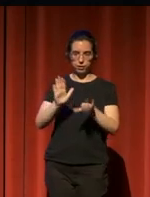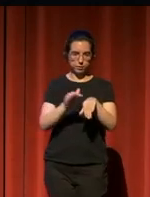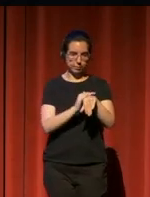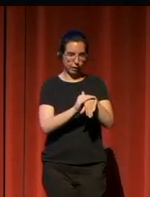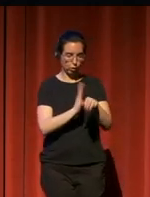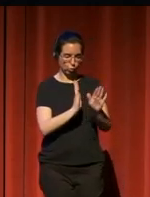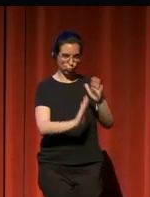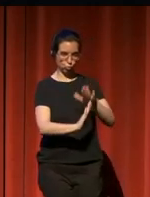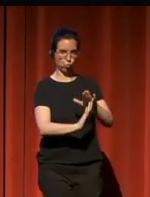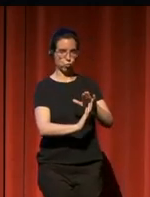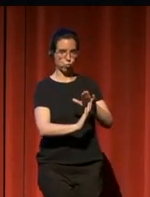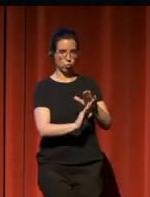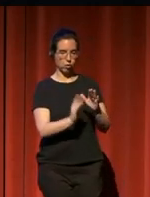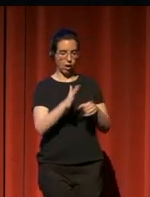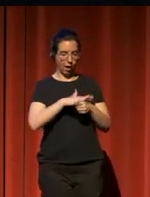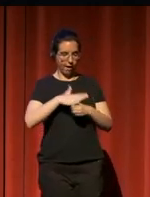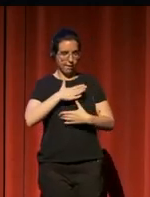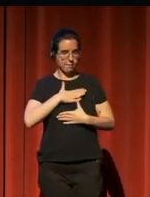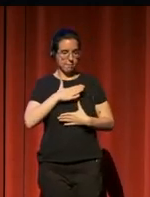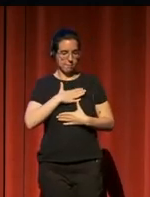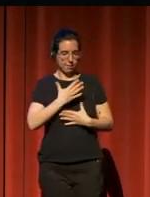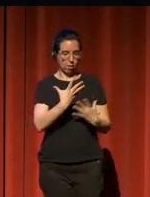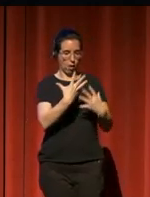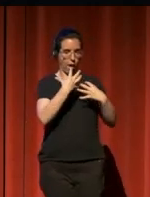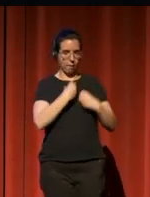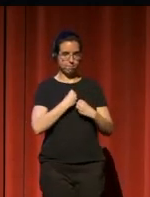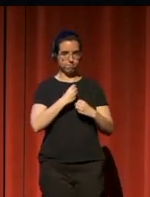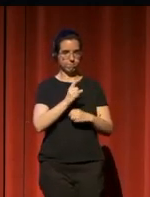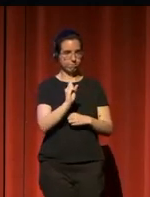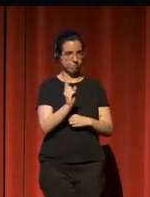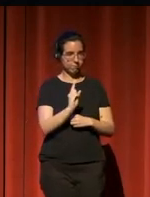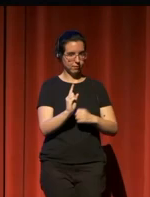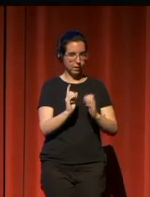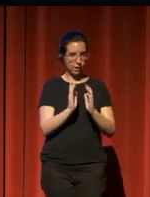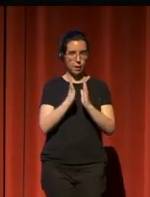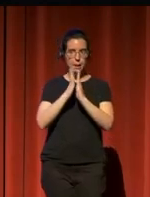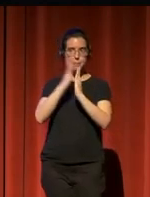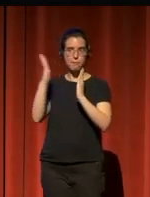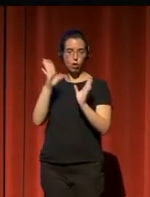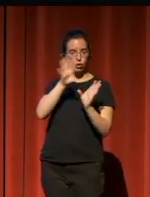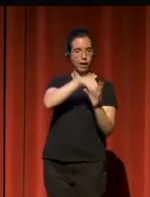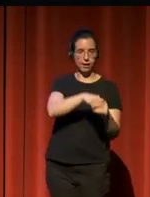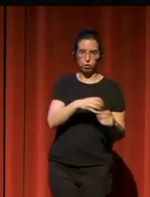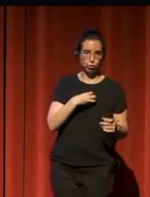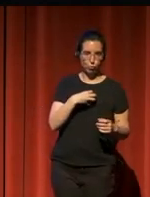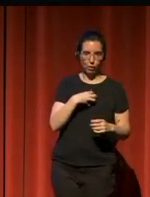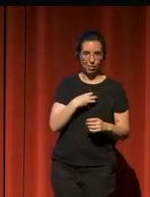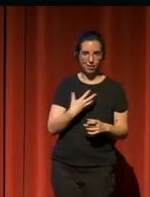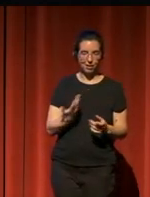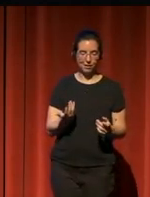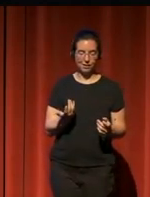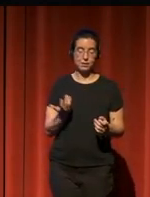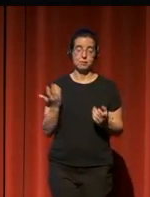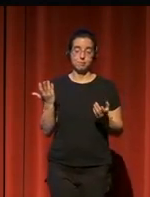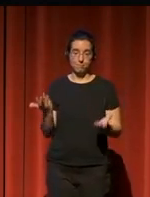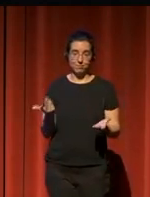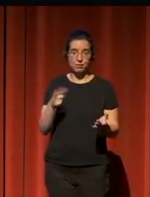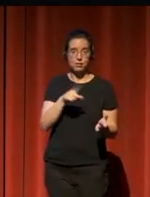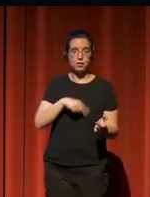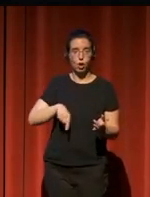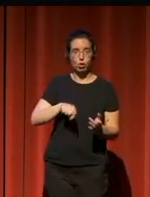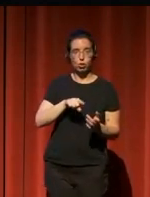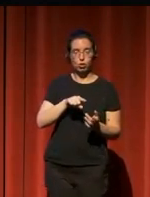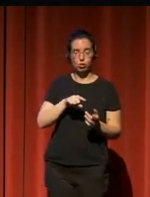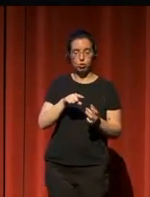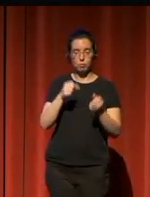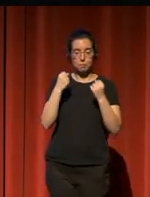participación ciudadana la biblioteca no debería estar ahí no y cóm el hecho de contar o digamos